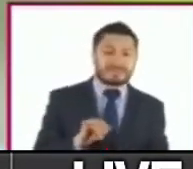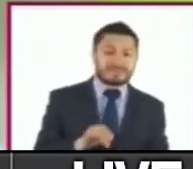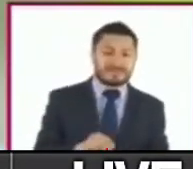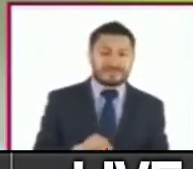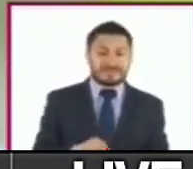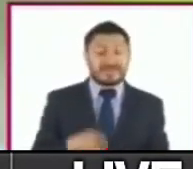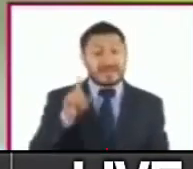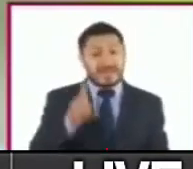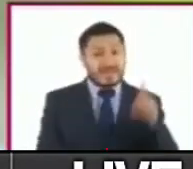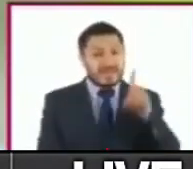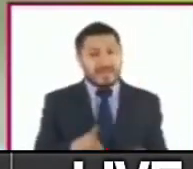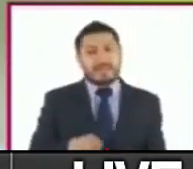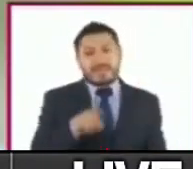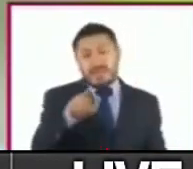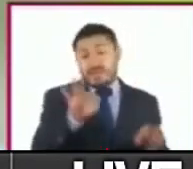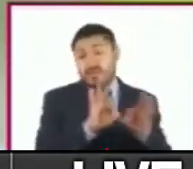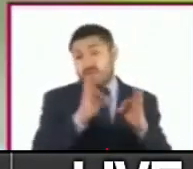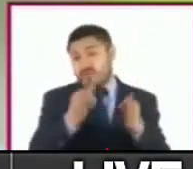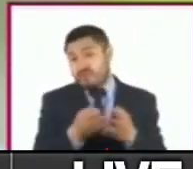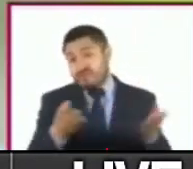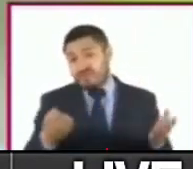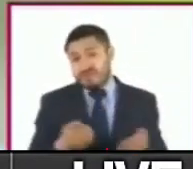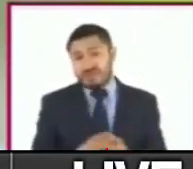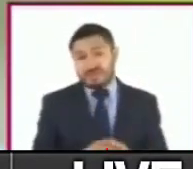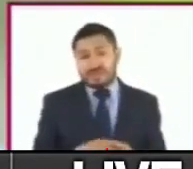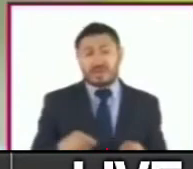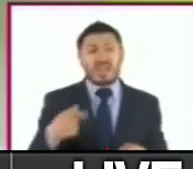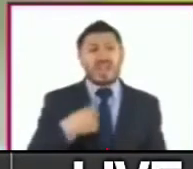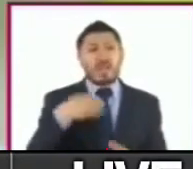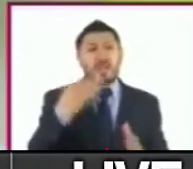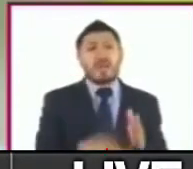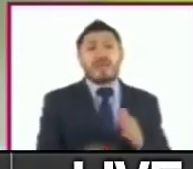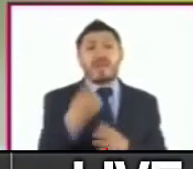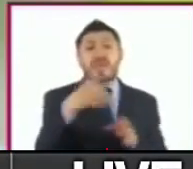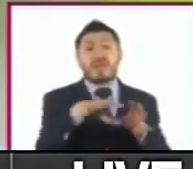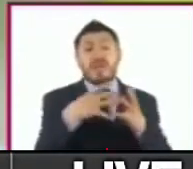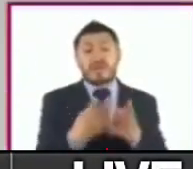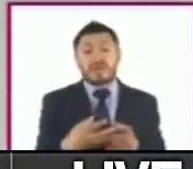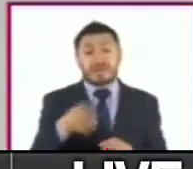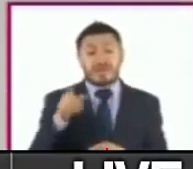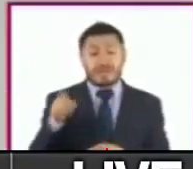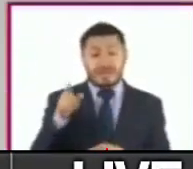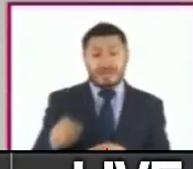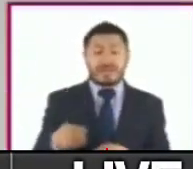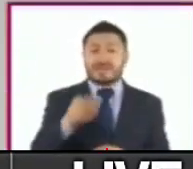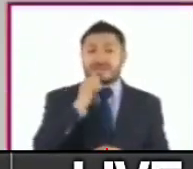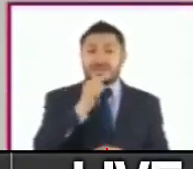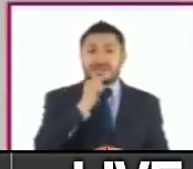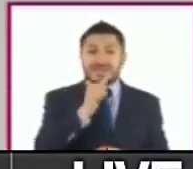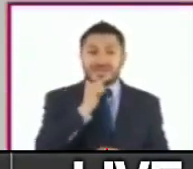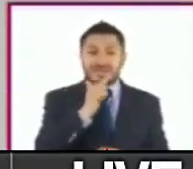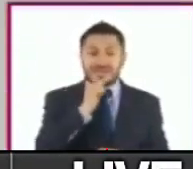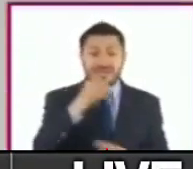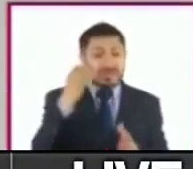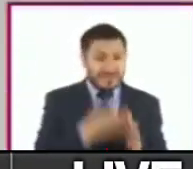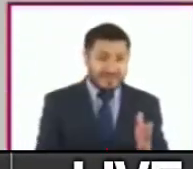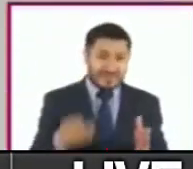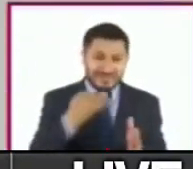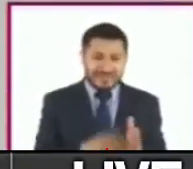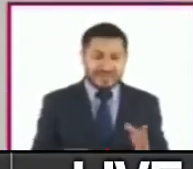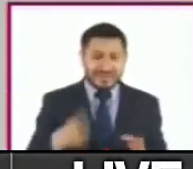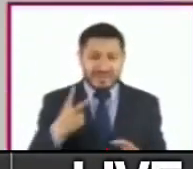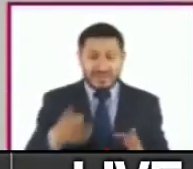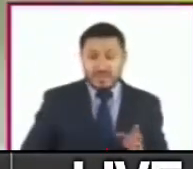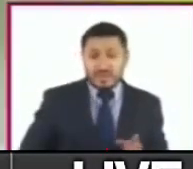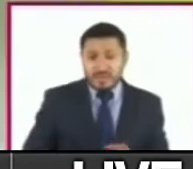Eso ya depende de tu estrategia. ¿Por qué me falta una pelota? Porque a Enrique todavía le faltan tirar dos. Vamos